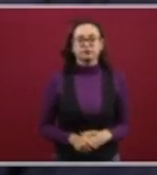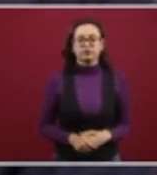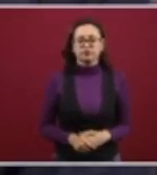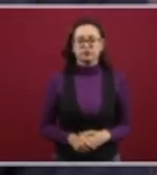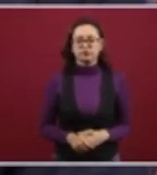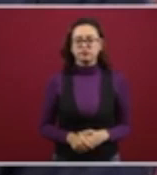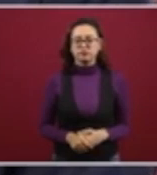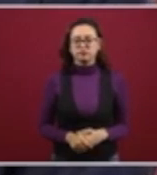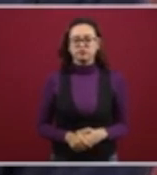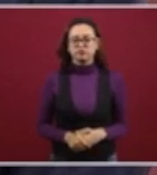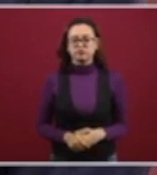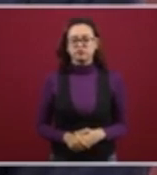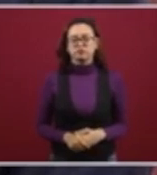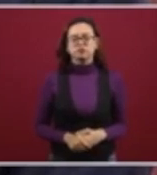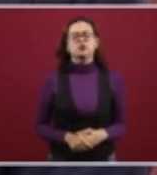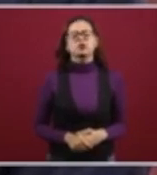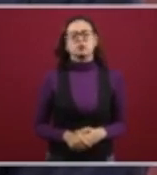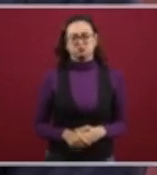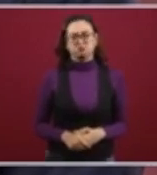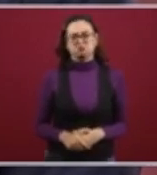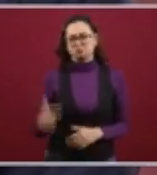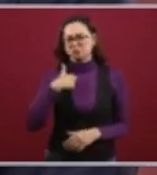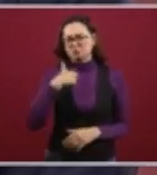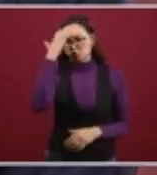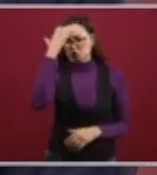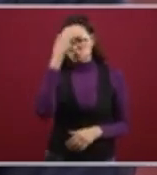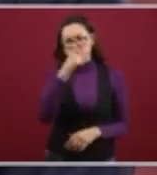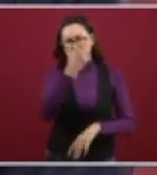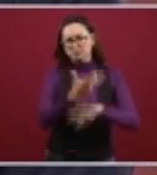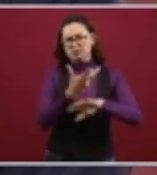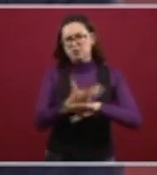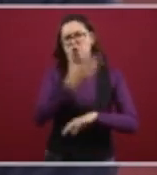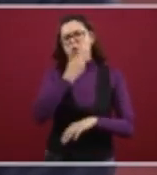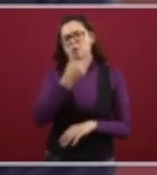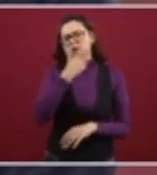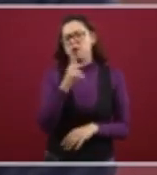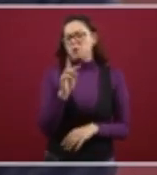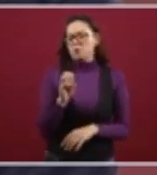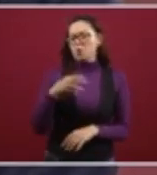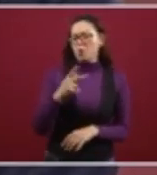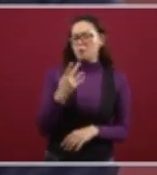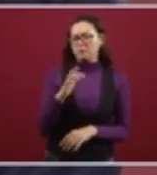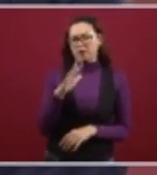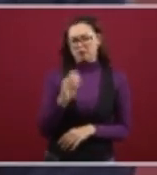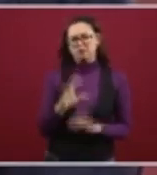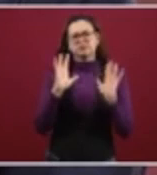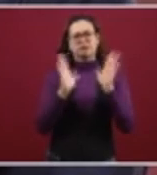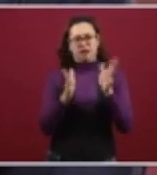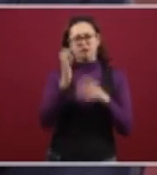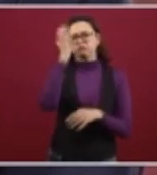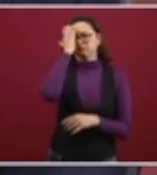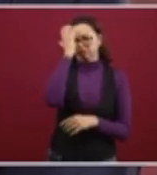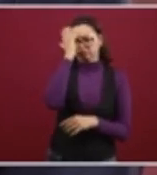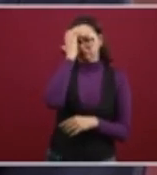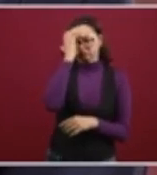conozco al secretario de Estado, el señor Pompeo,